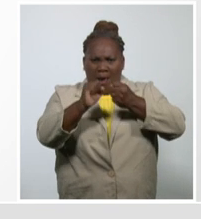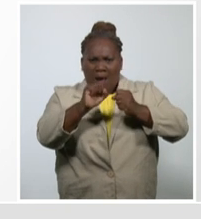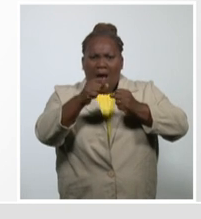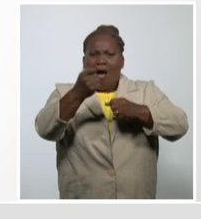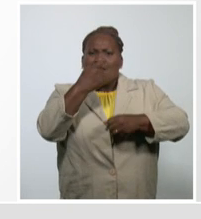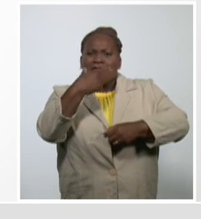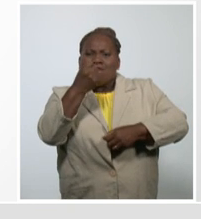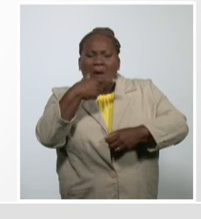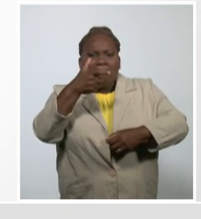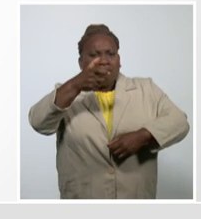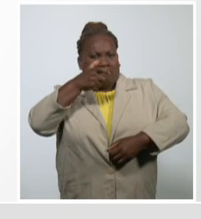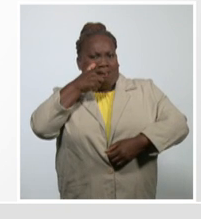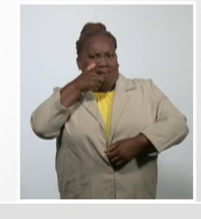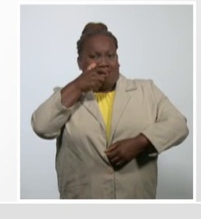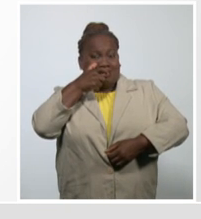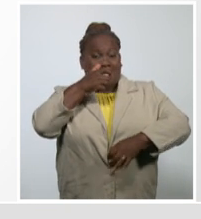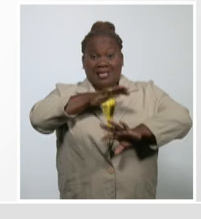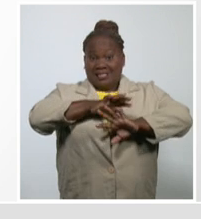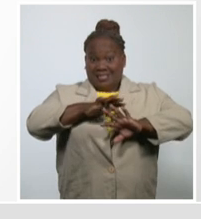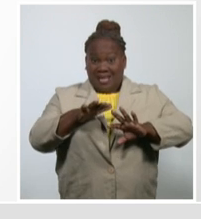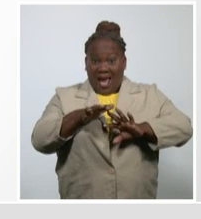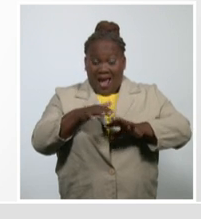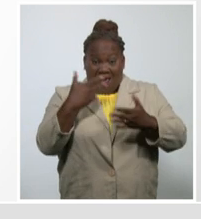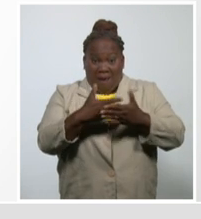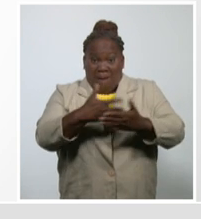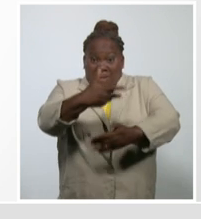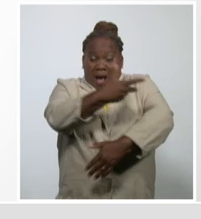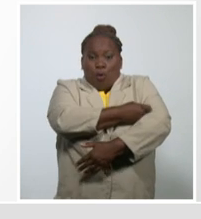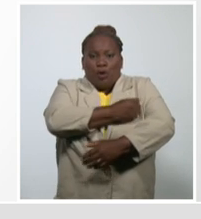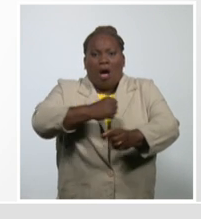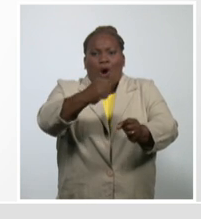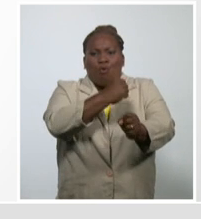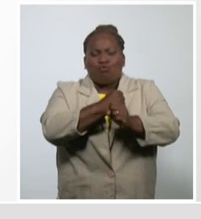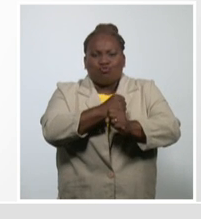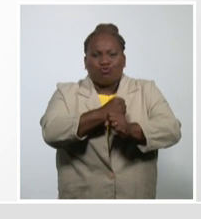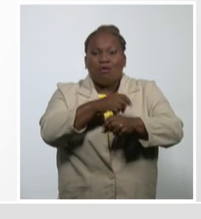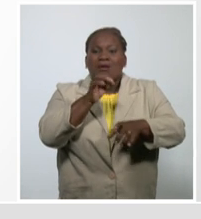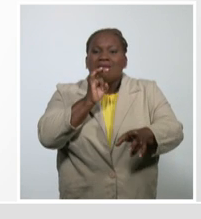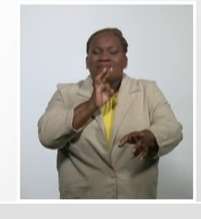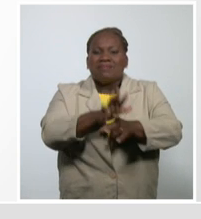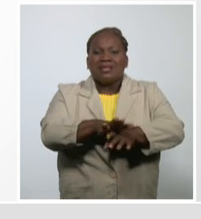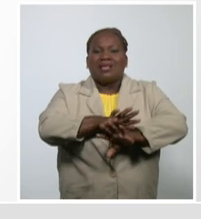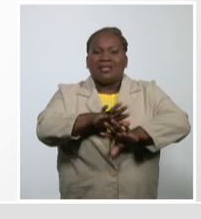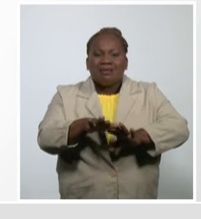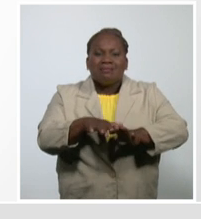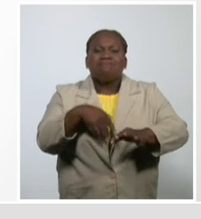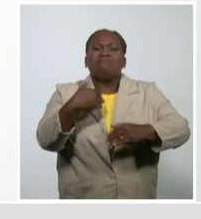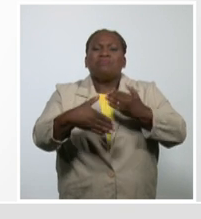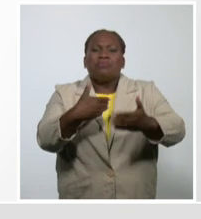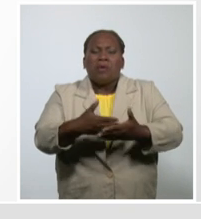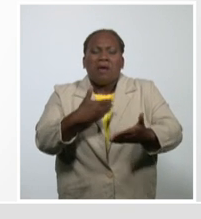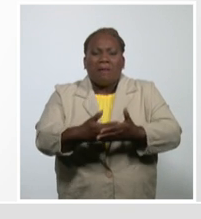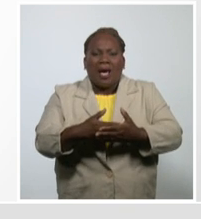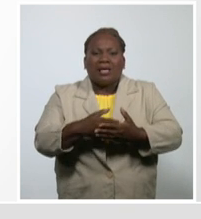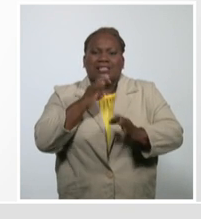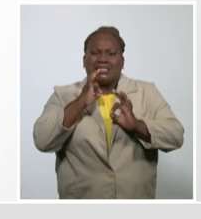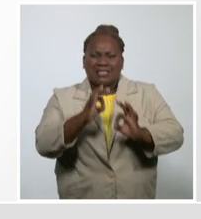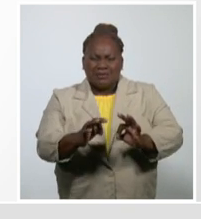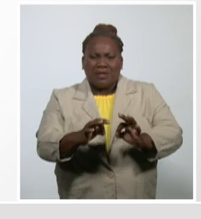farmacovigilancia, una vez que el preparado vacunal está en uso. Por supuesto, continúan las pruebas de seguridad para determinar, entre